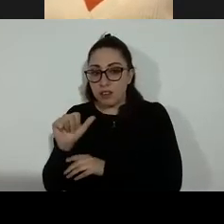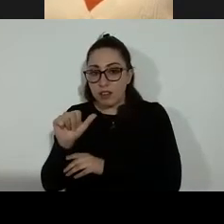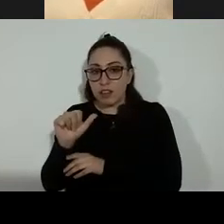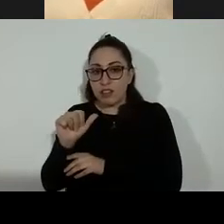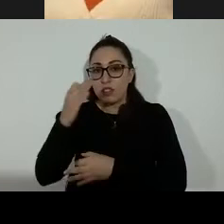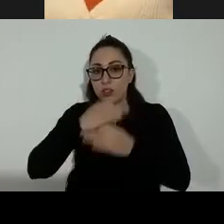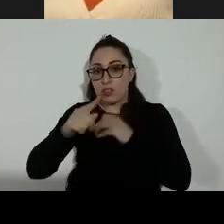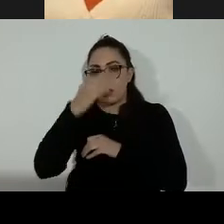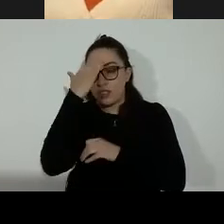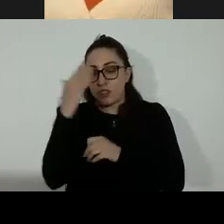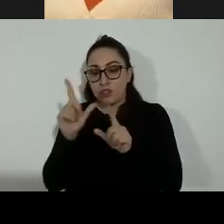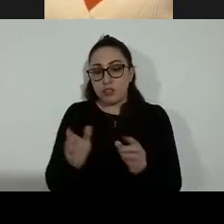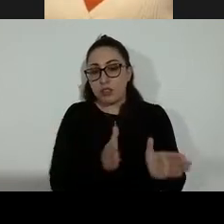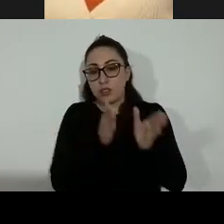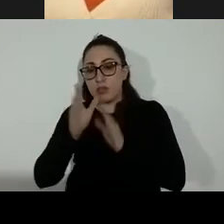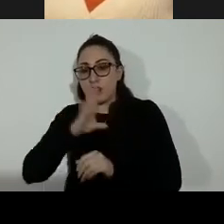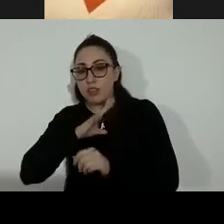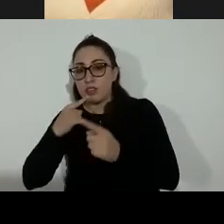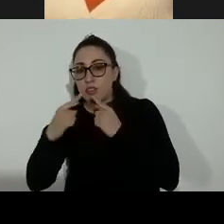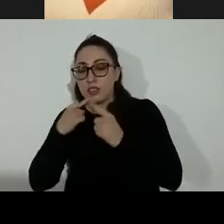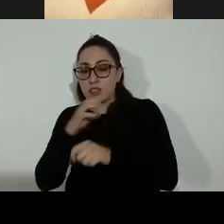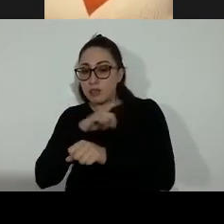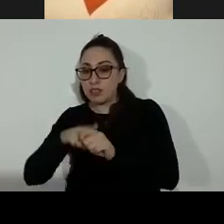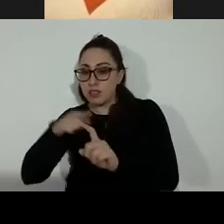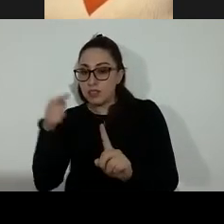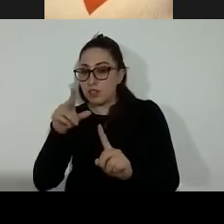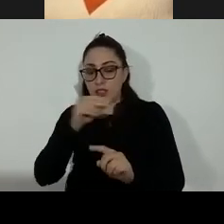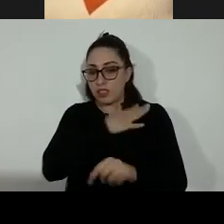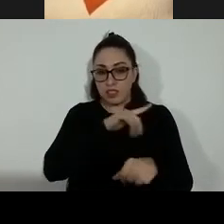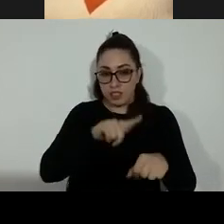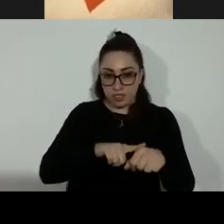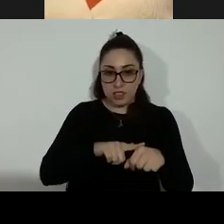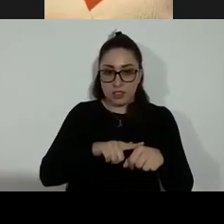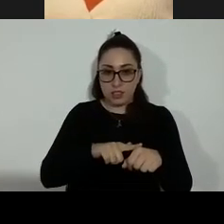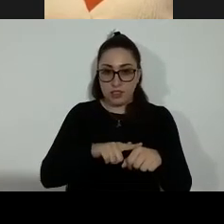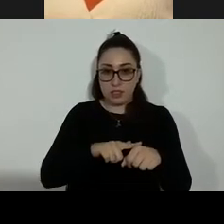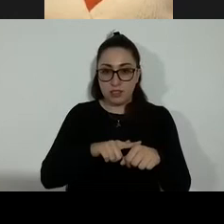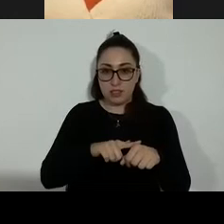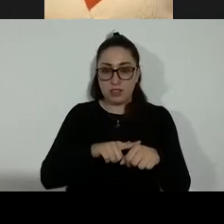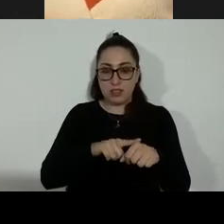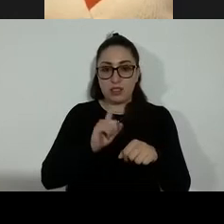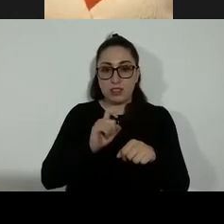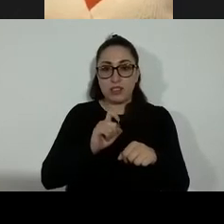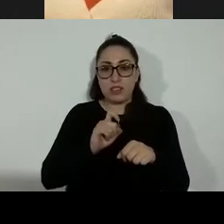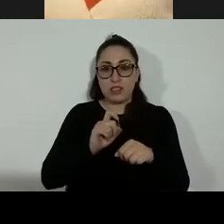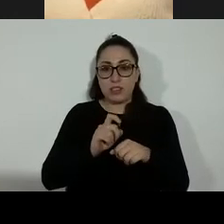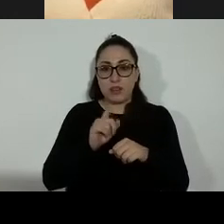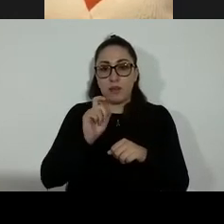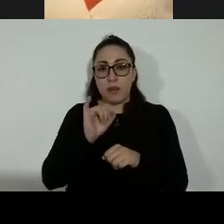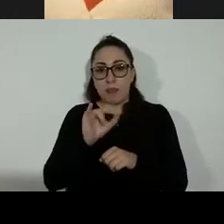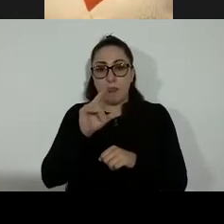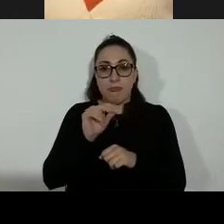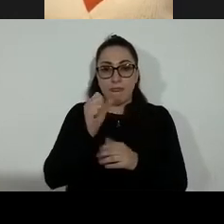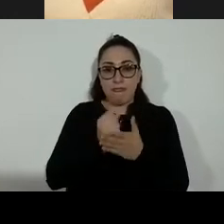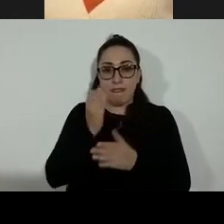todos sabemos, en lo particular, no en lo general. En lo general es el voto a favor o en contra del dictamen, y